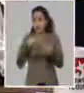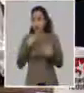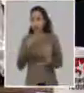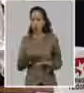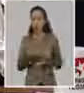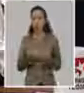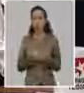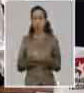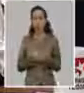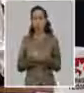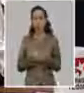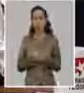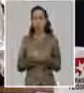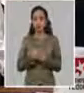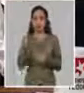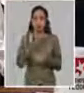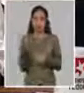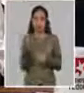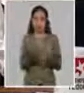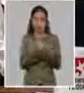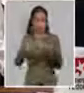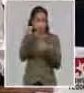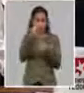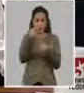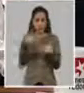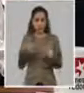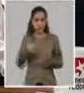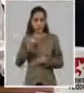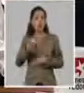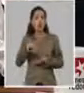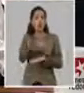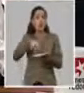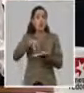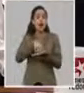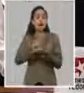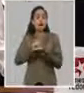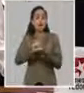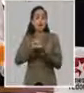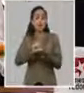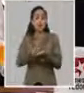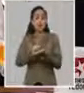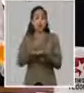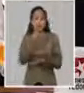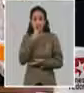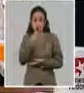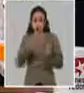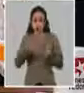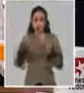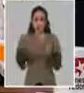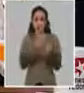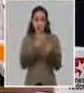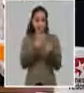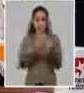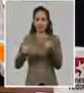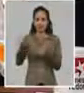En la gastronomía, la primera prioridad fueron las unidades que prestan servicio al sistema de atención a la familia. Hoy